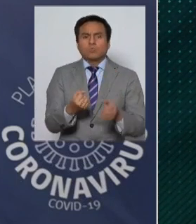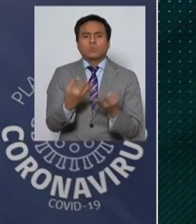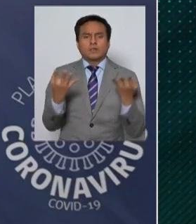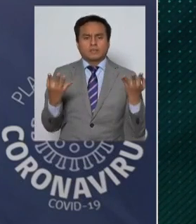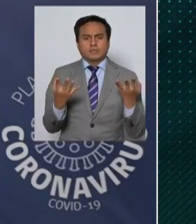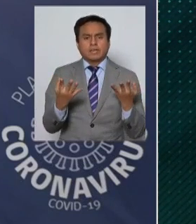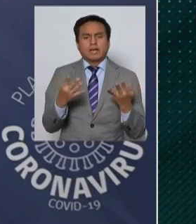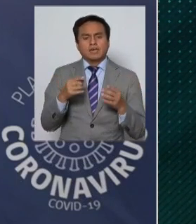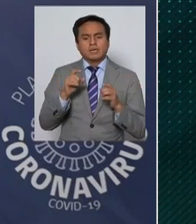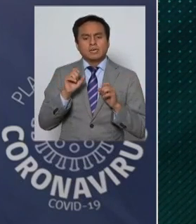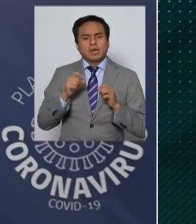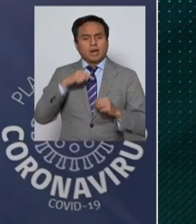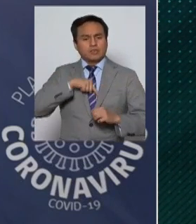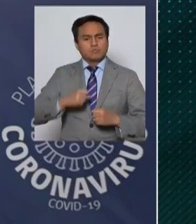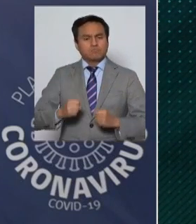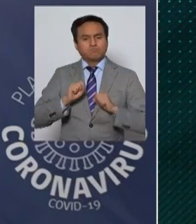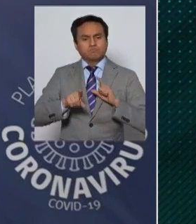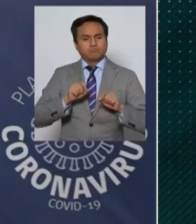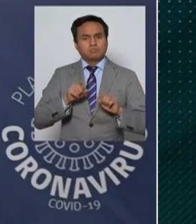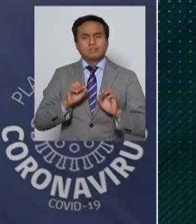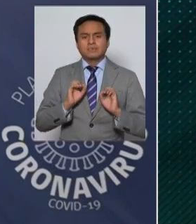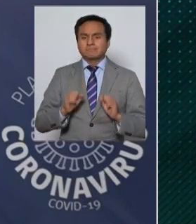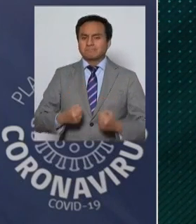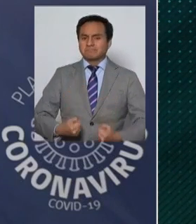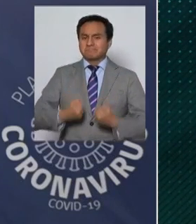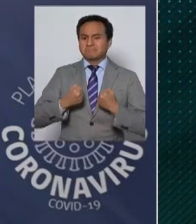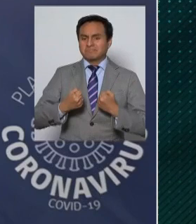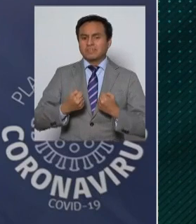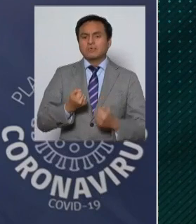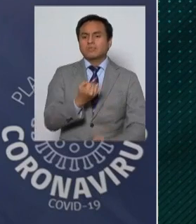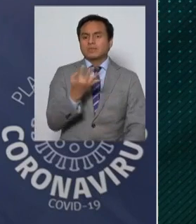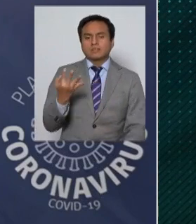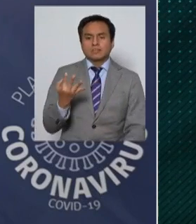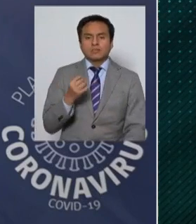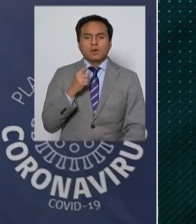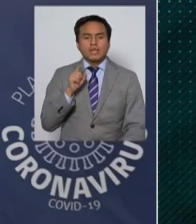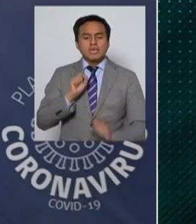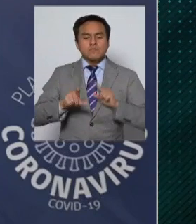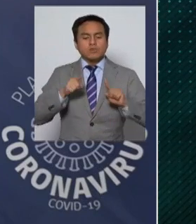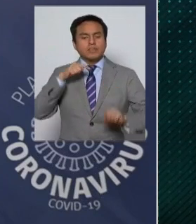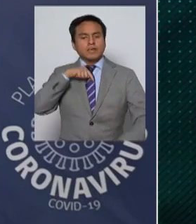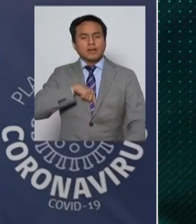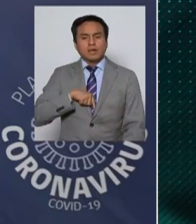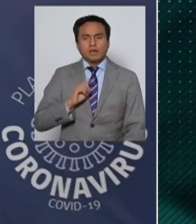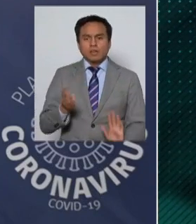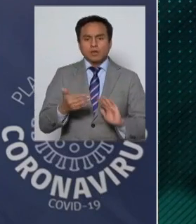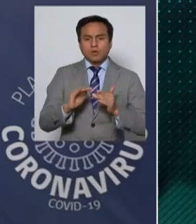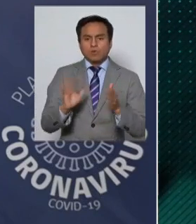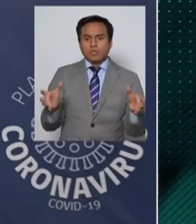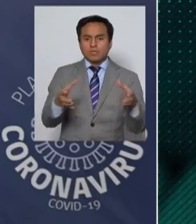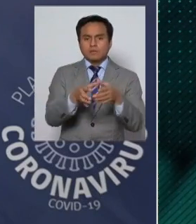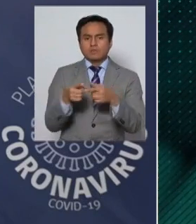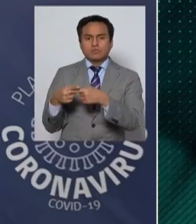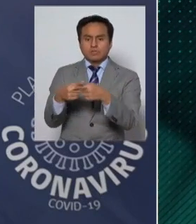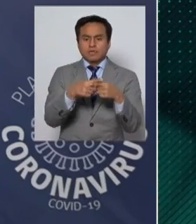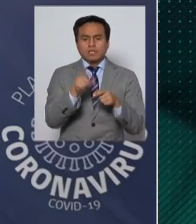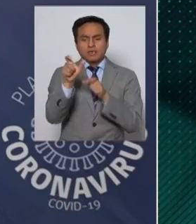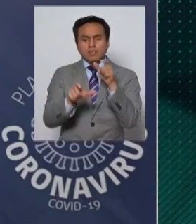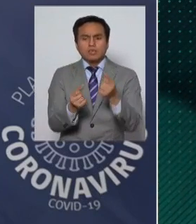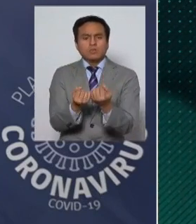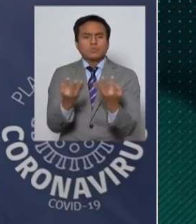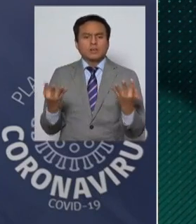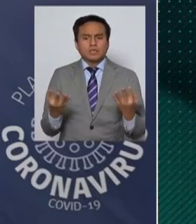quedaron inmunizadas, porque aquí el concepto fundamental es cuál es la inmunidad colectiva, social, cuánta